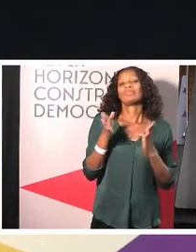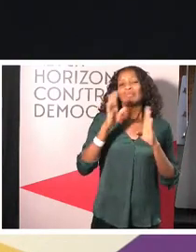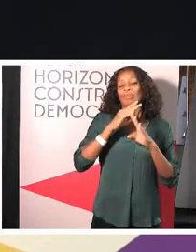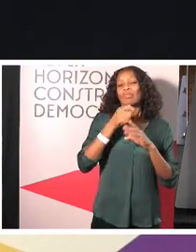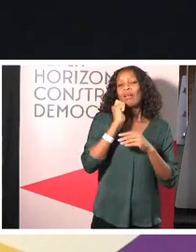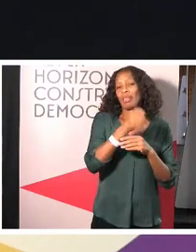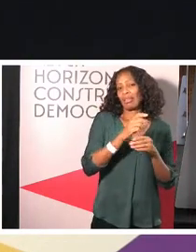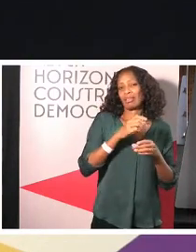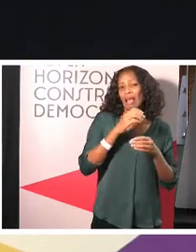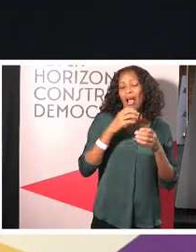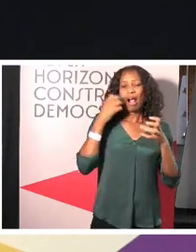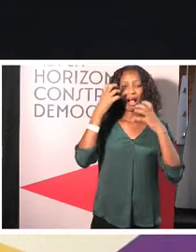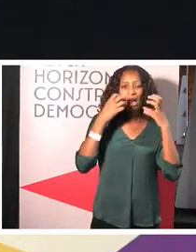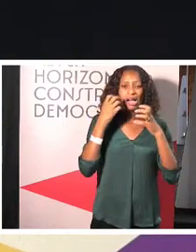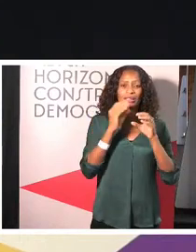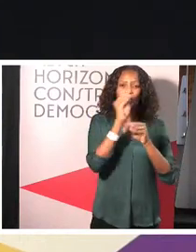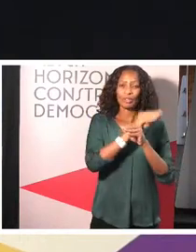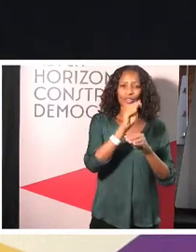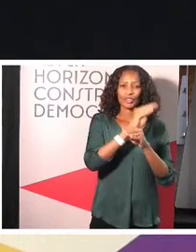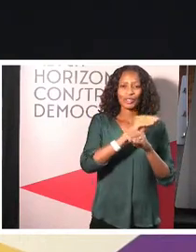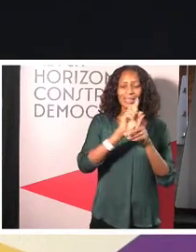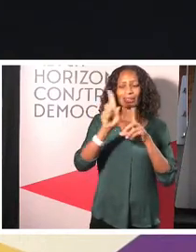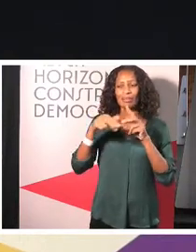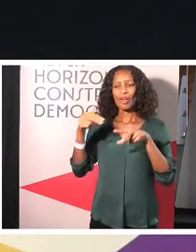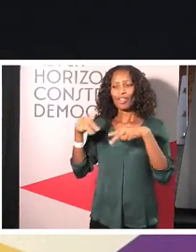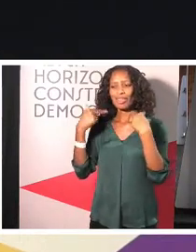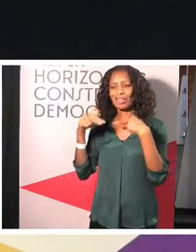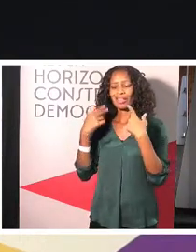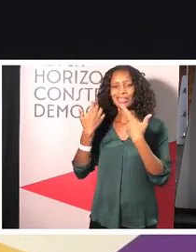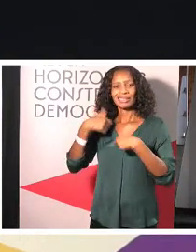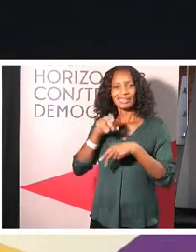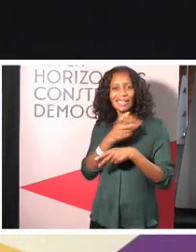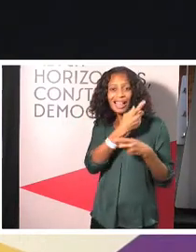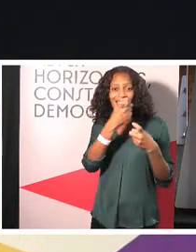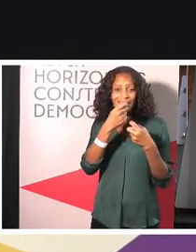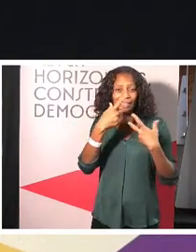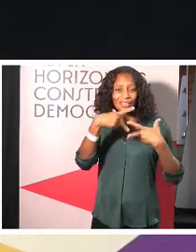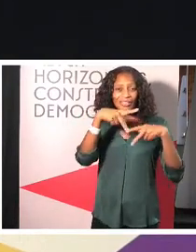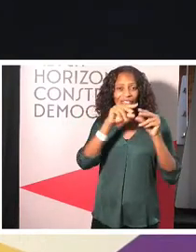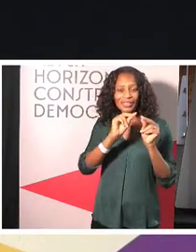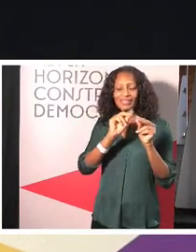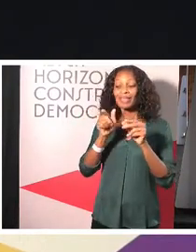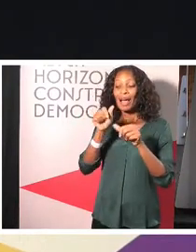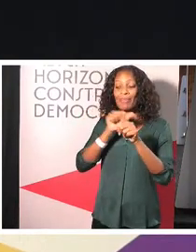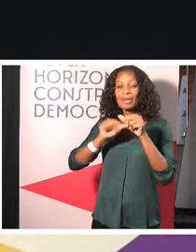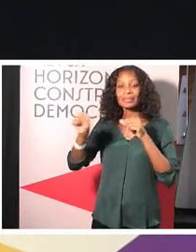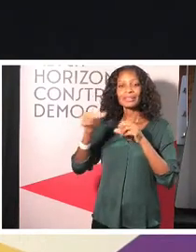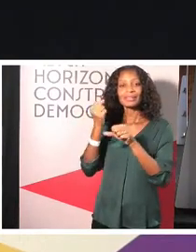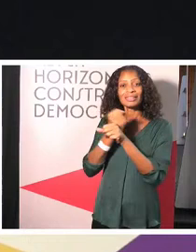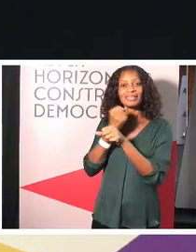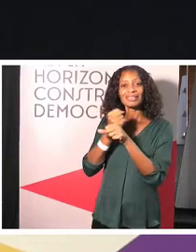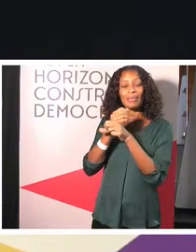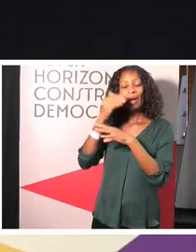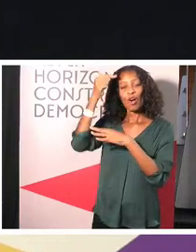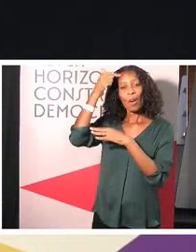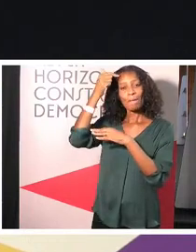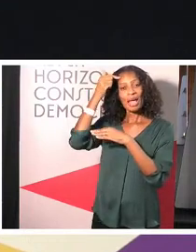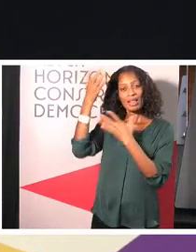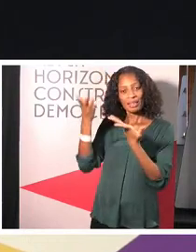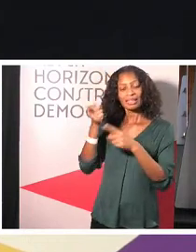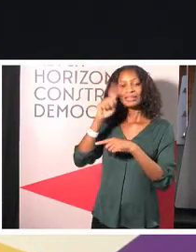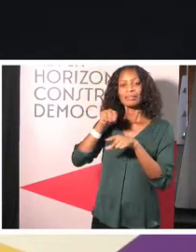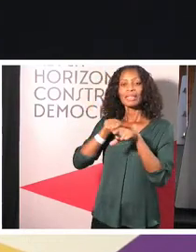ya hubiéramos cenado y tuviéramos las necesidades cubiertas, entonces ya nos dedicábamos a los trabajos de la mente y a los trabajos de la